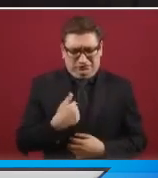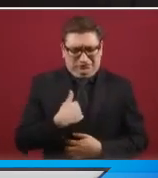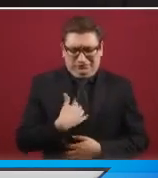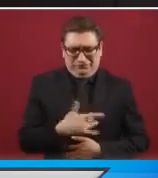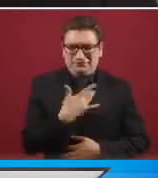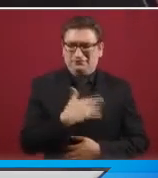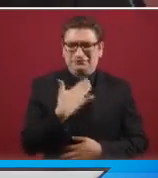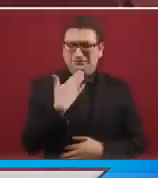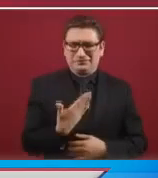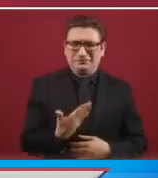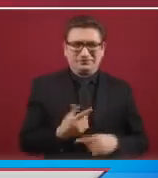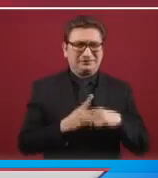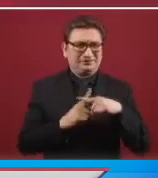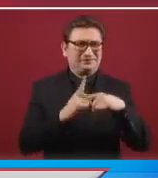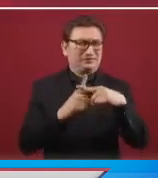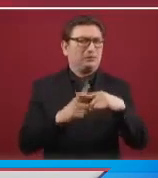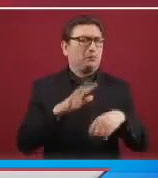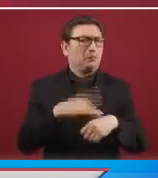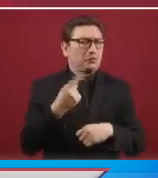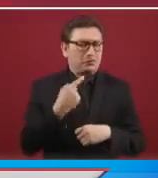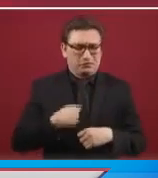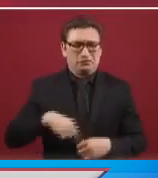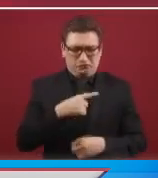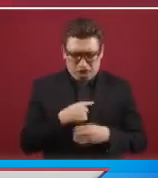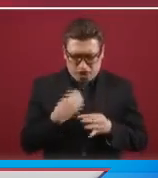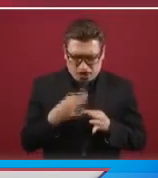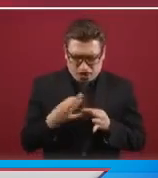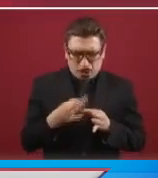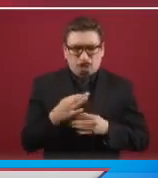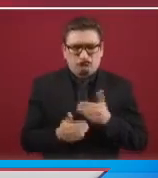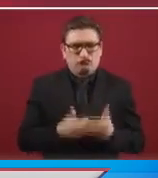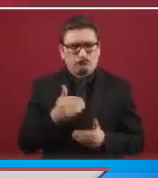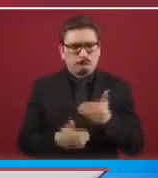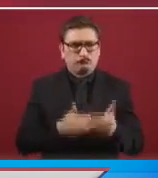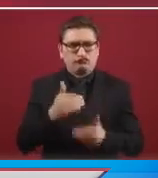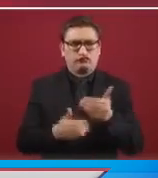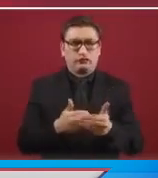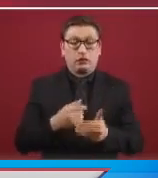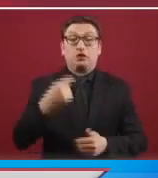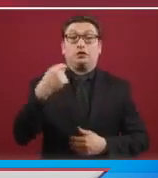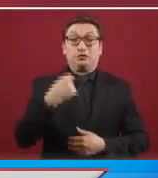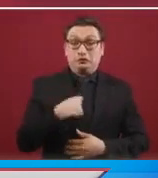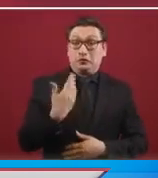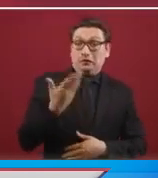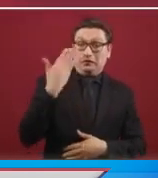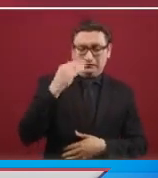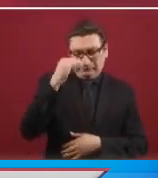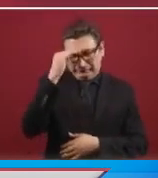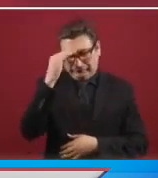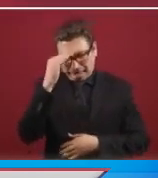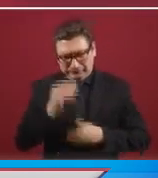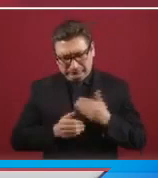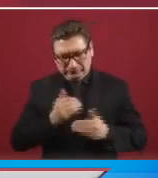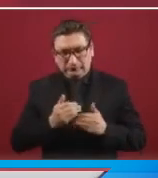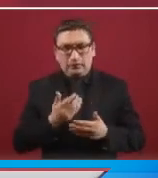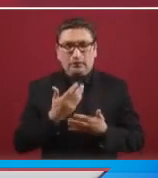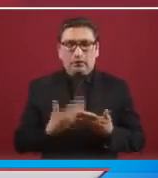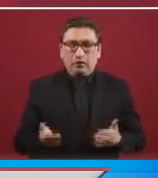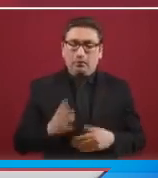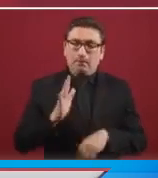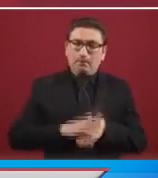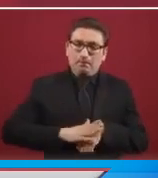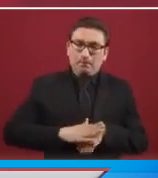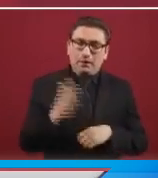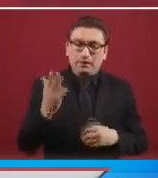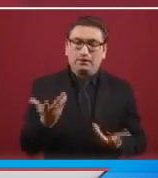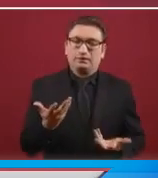Claramente Carlos Ursúa es inconsistente en sus pensamientos y no habló con la verdad al aceptar el puesto sabiendo que desde un inicio se cancelaría el aeropuerto